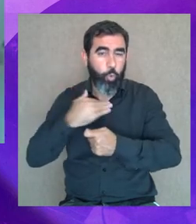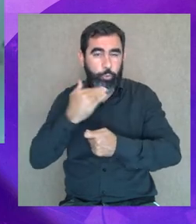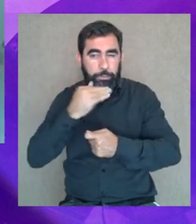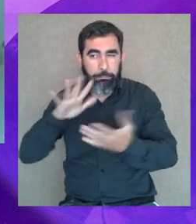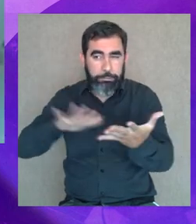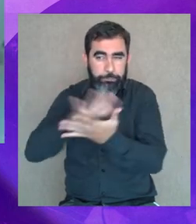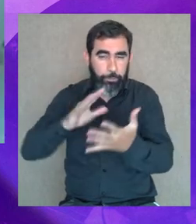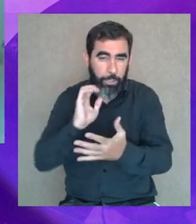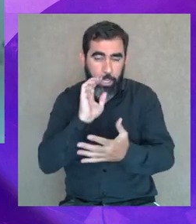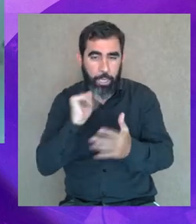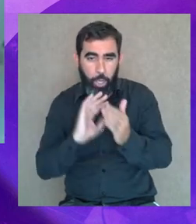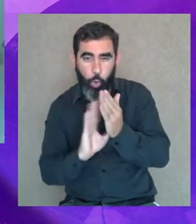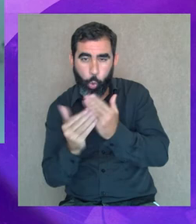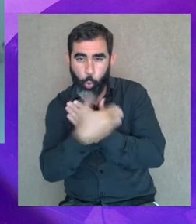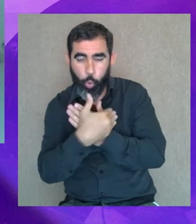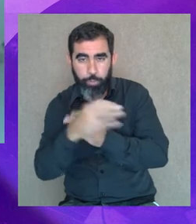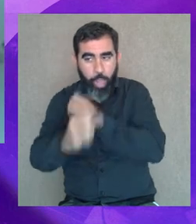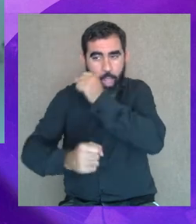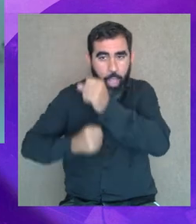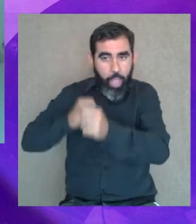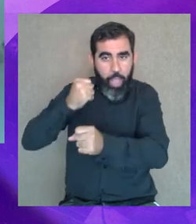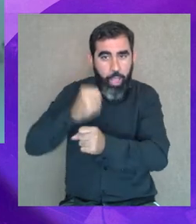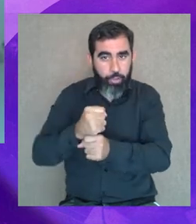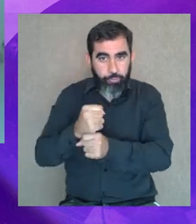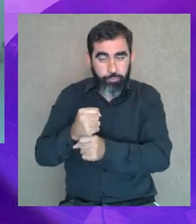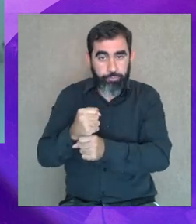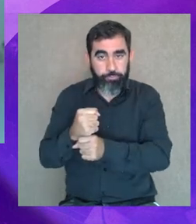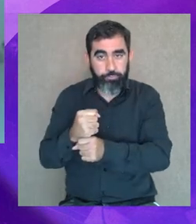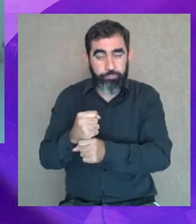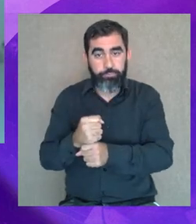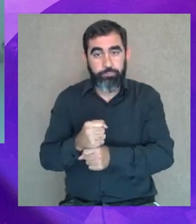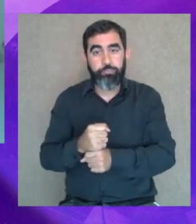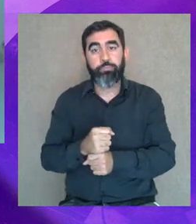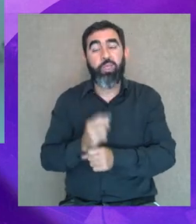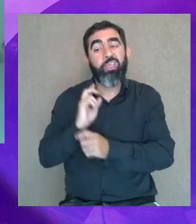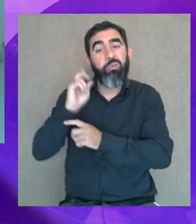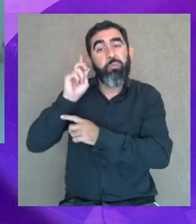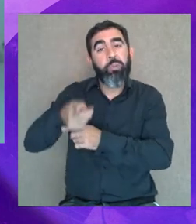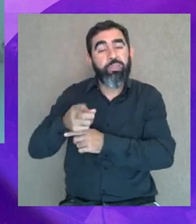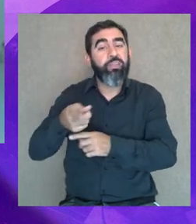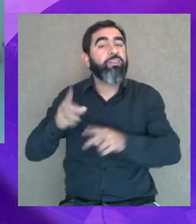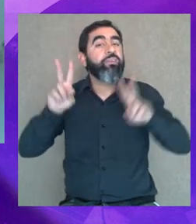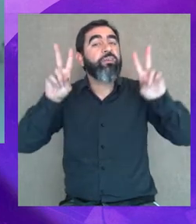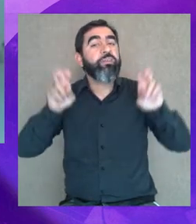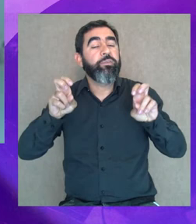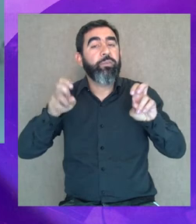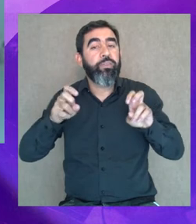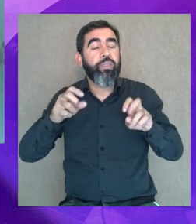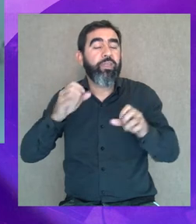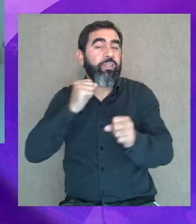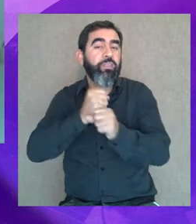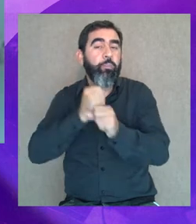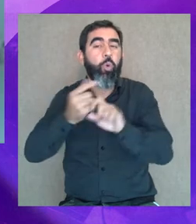supiera que sucedía eso dentro del sobre durante tantos años y lo que dictaminaron era que era un tema de macro